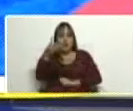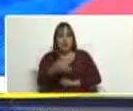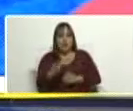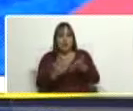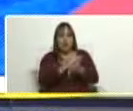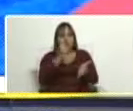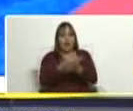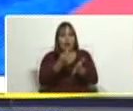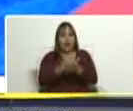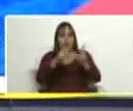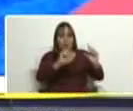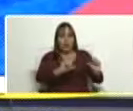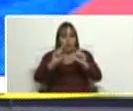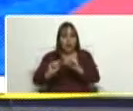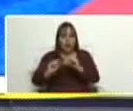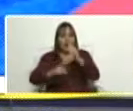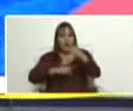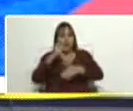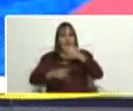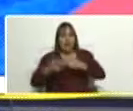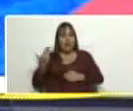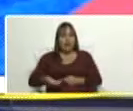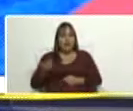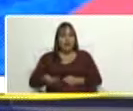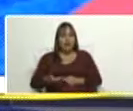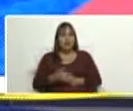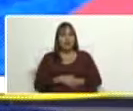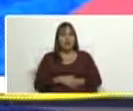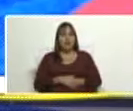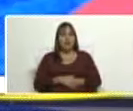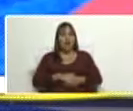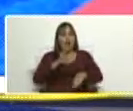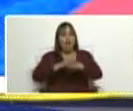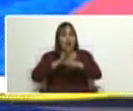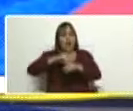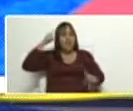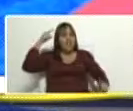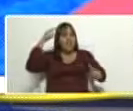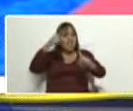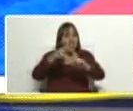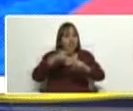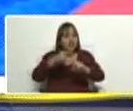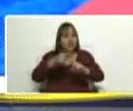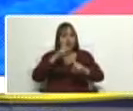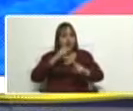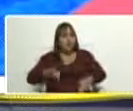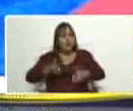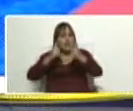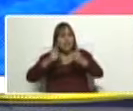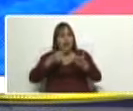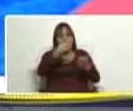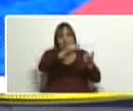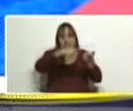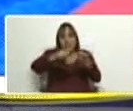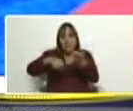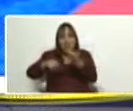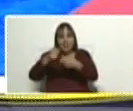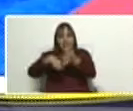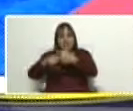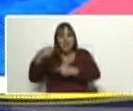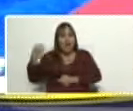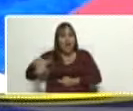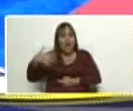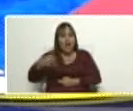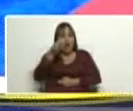Así que es un programa muy importante porque es directo contra la especulación y contra la inflación en alimentos. Así